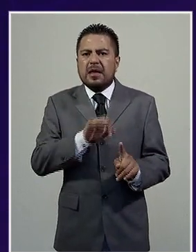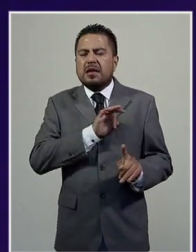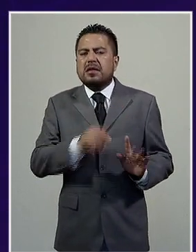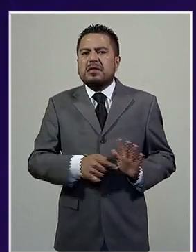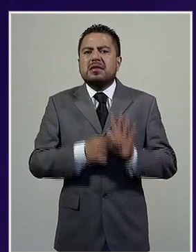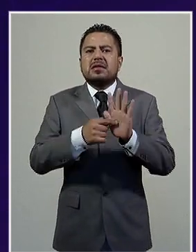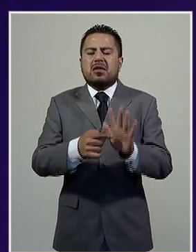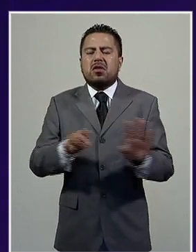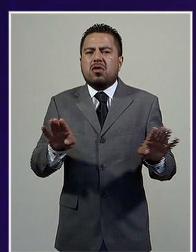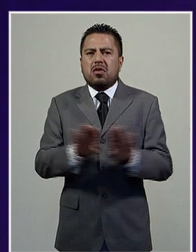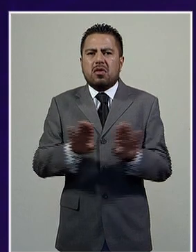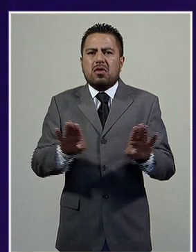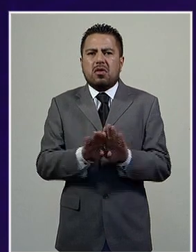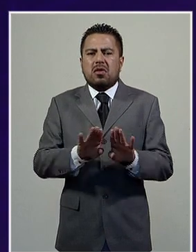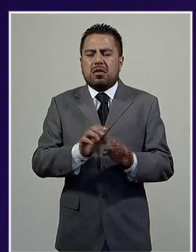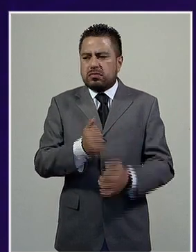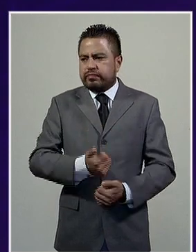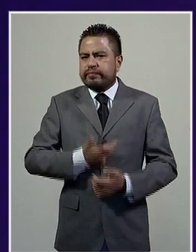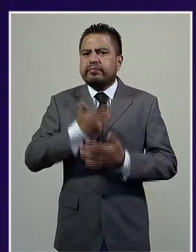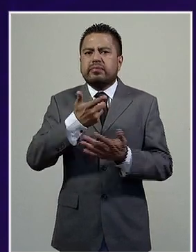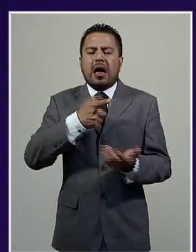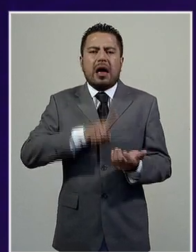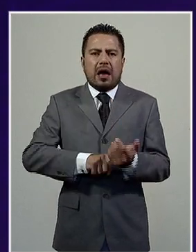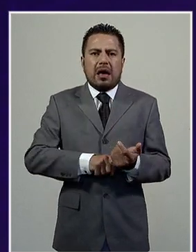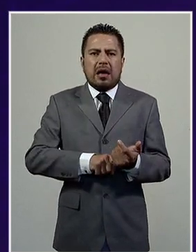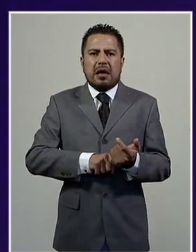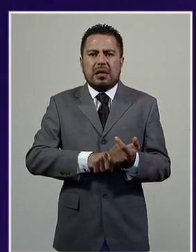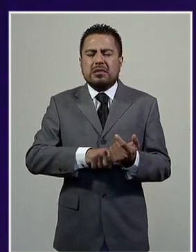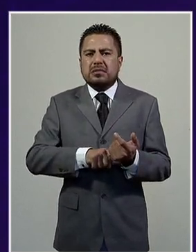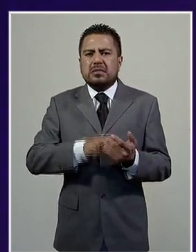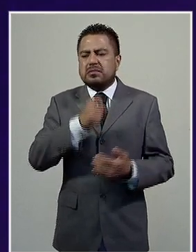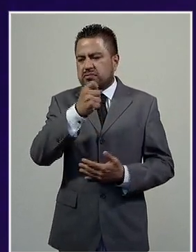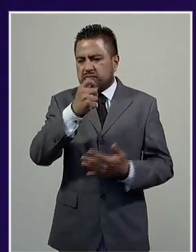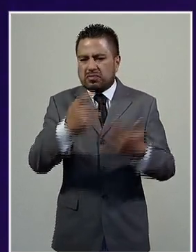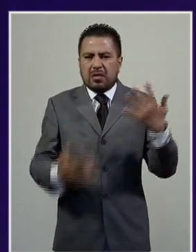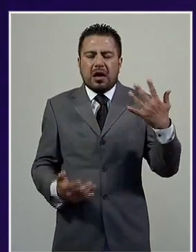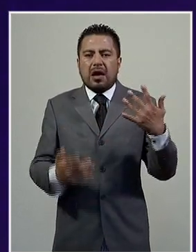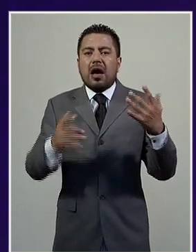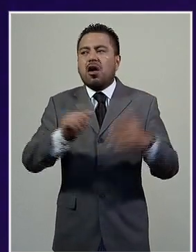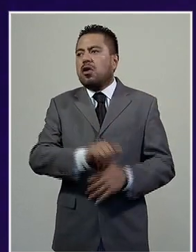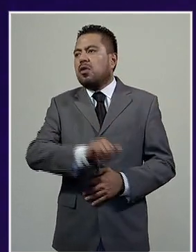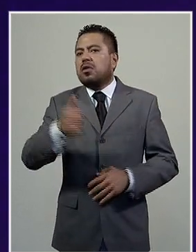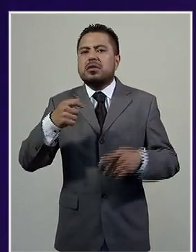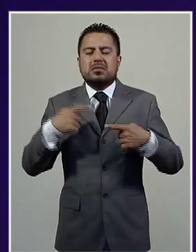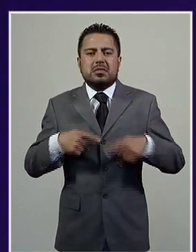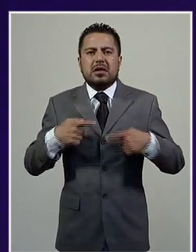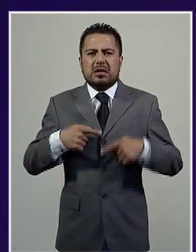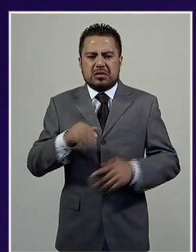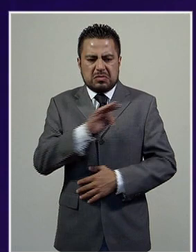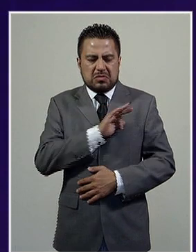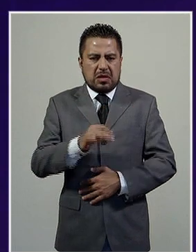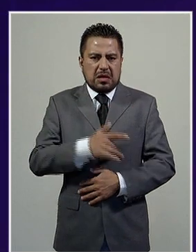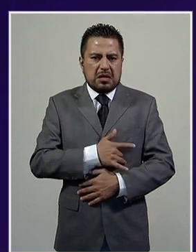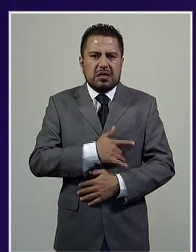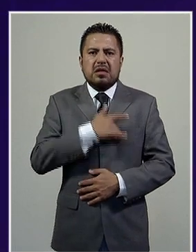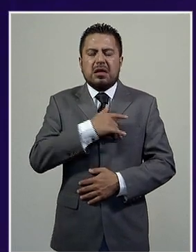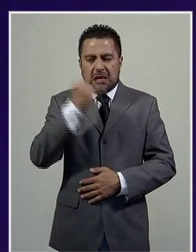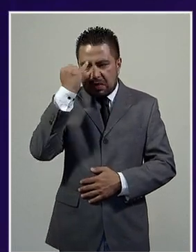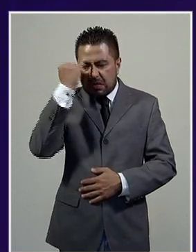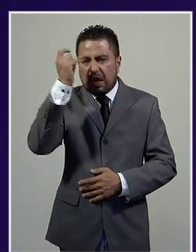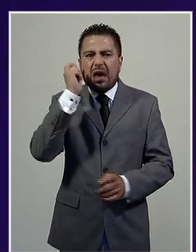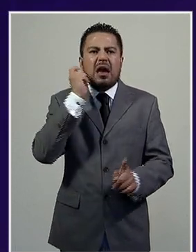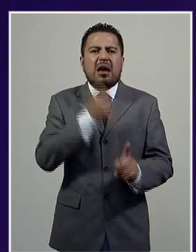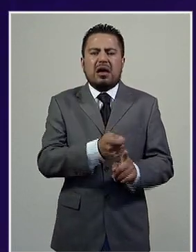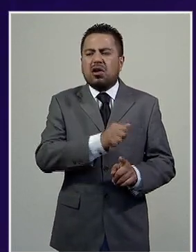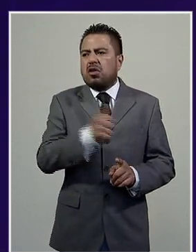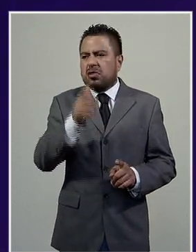presente como la expresión de ciertas características que a otras personas las hagan pues, tener una idea de quién es